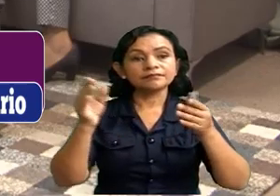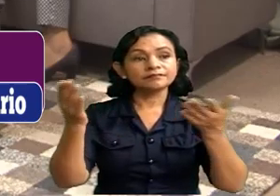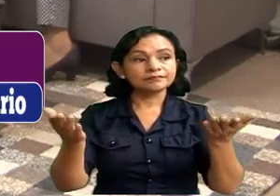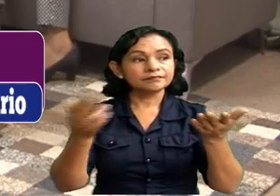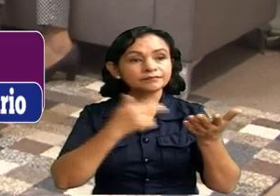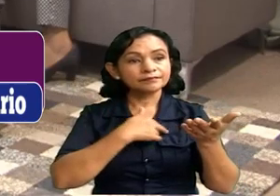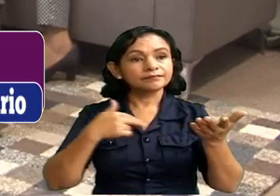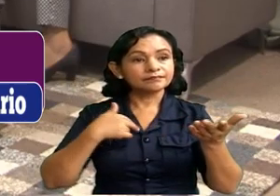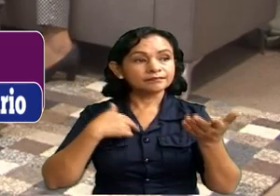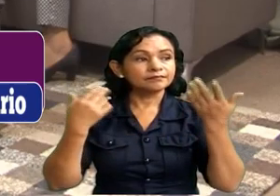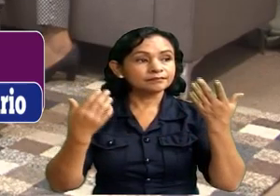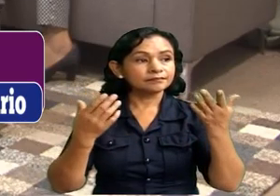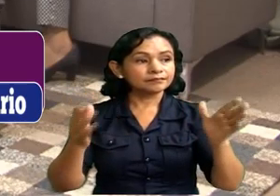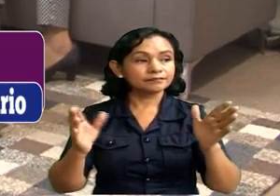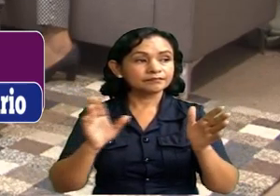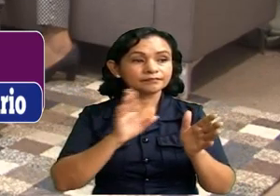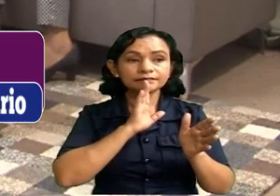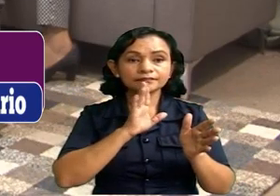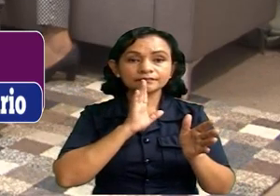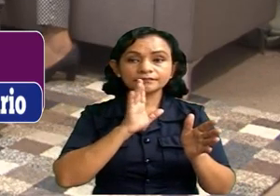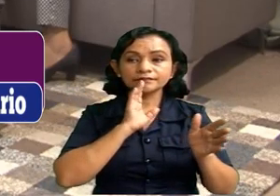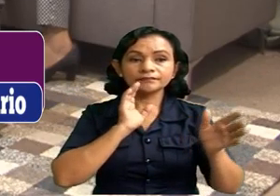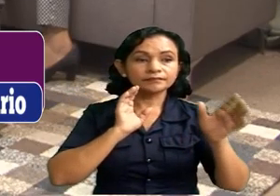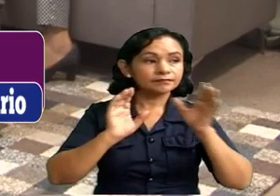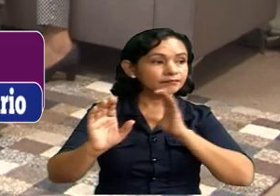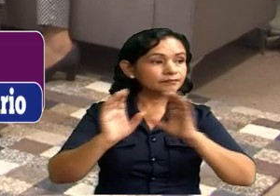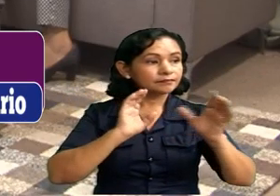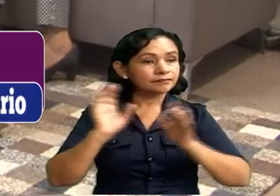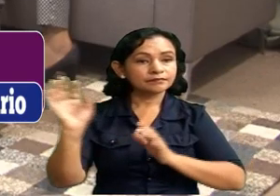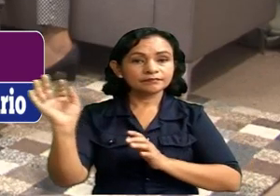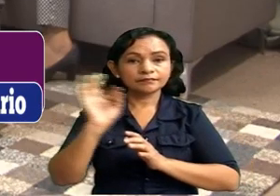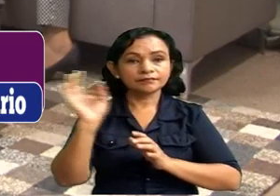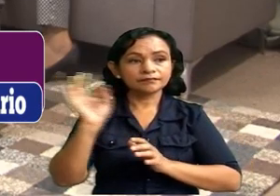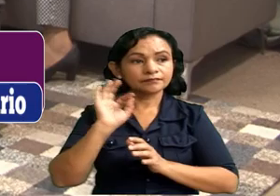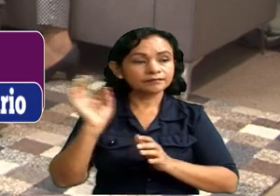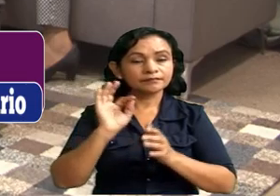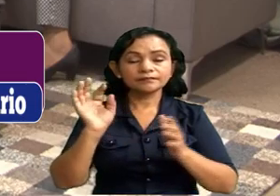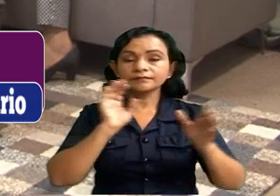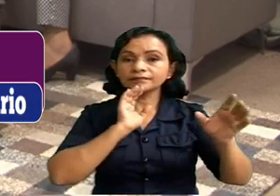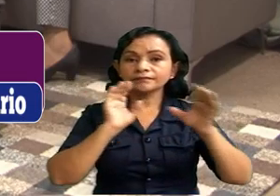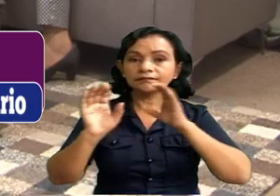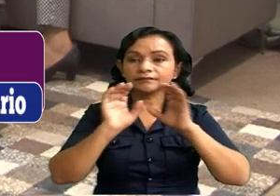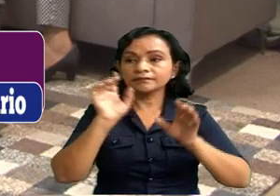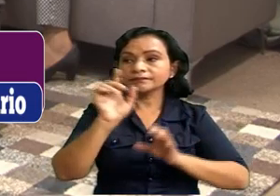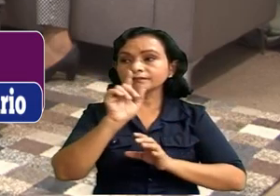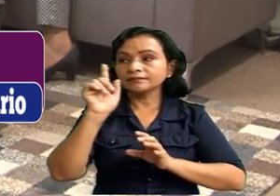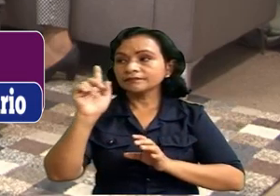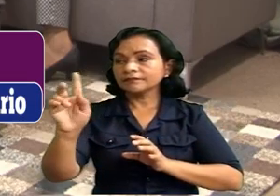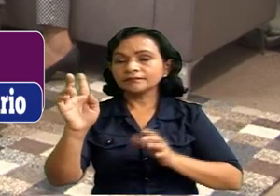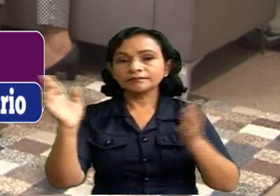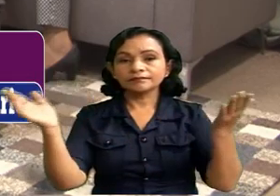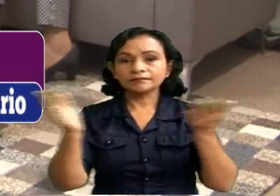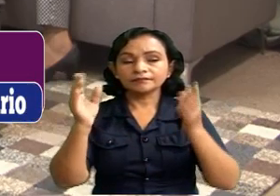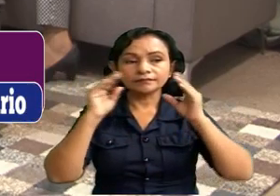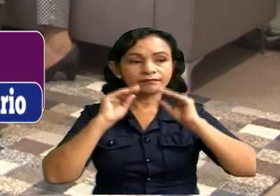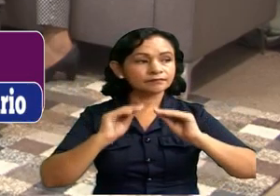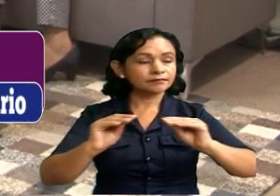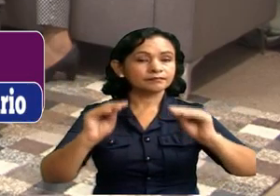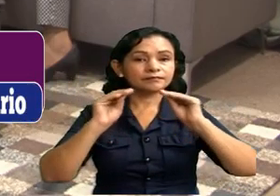perdiendo sus últimos reductos. Y cuando él habla de los medios de comunicación, son medios de comunicación que no son primeramente